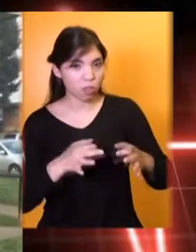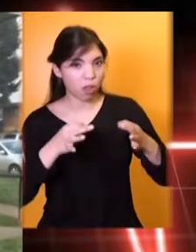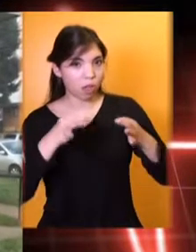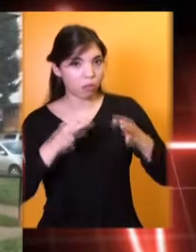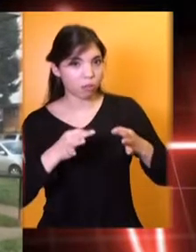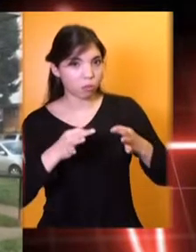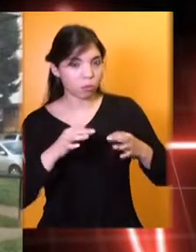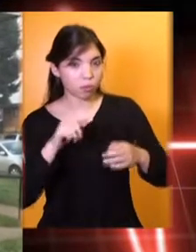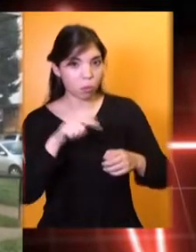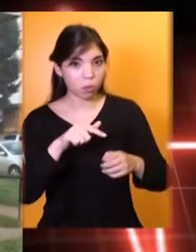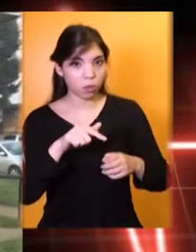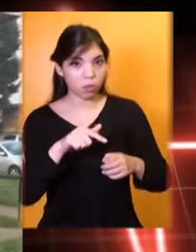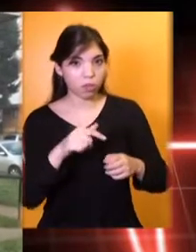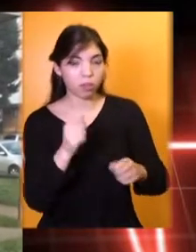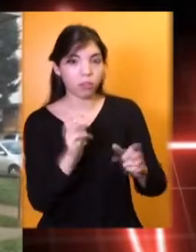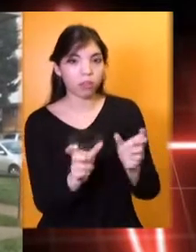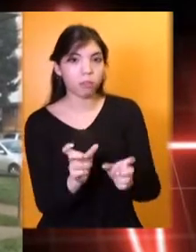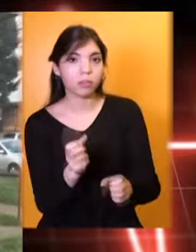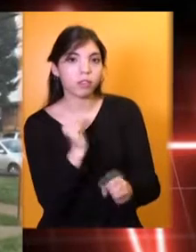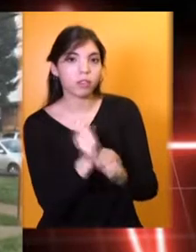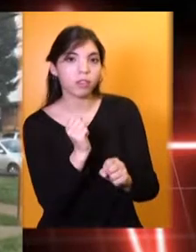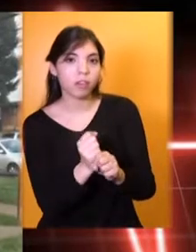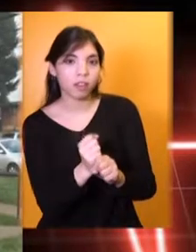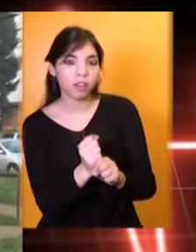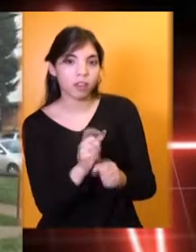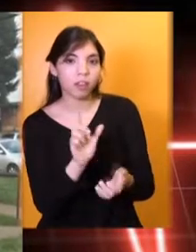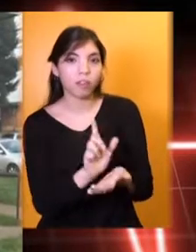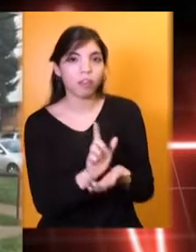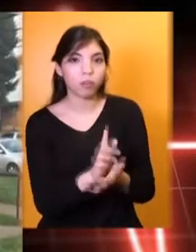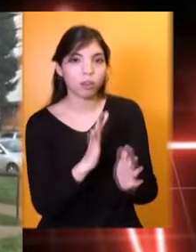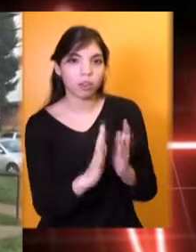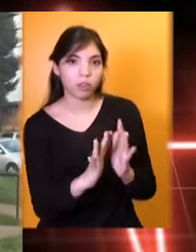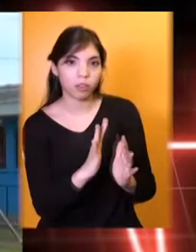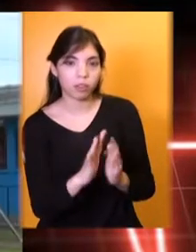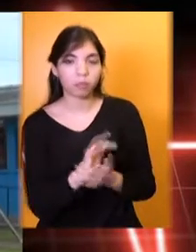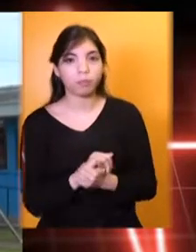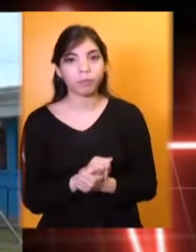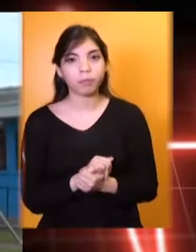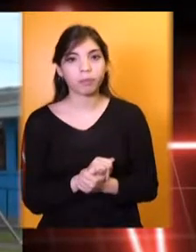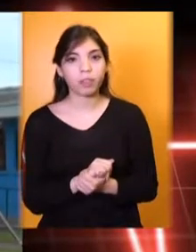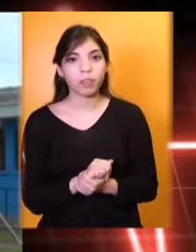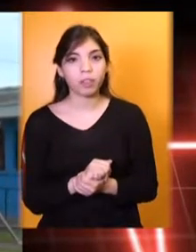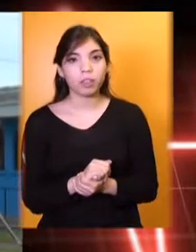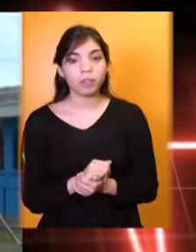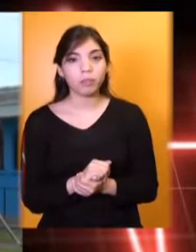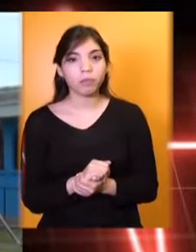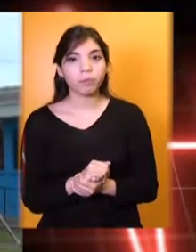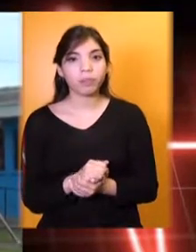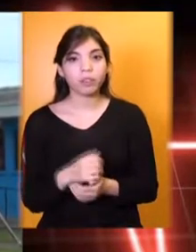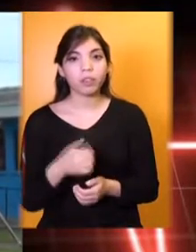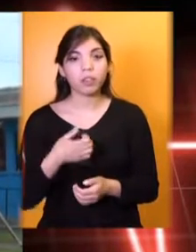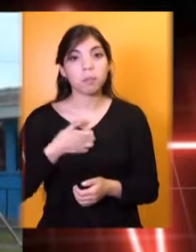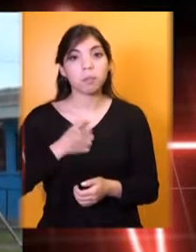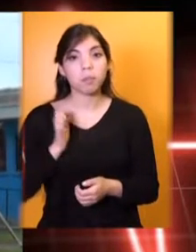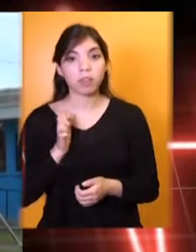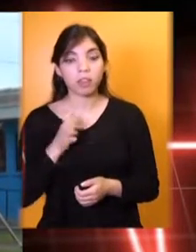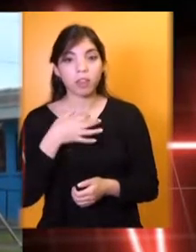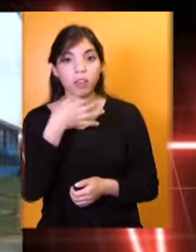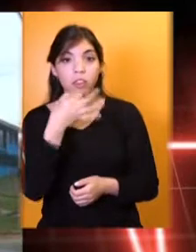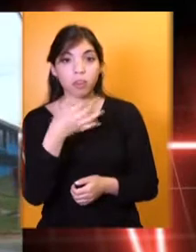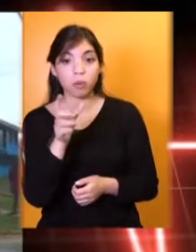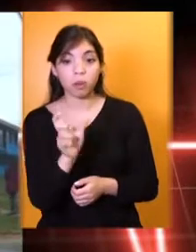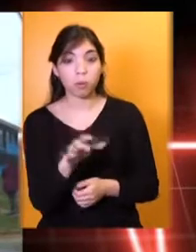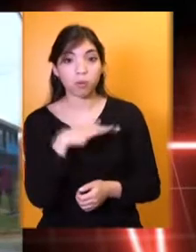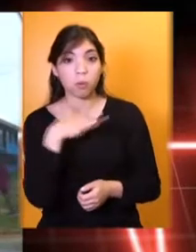condiciones laborales que tenía esta persona y otros antecedentes investigativos que lo llevará a la fiscalía. Desde la Brigada de Homicidios indicaron que la víctima